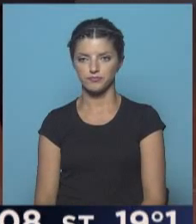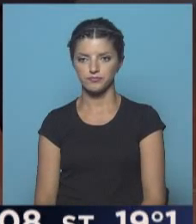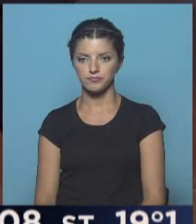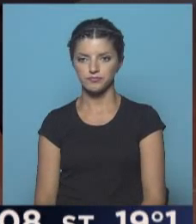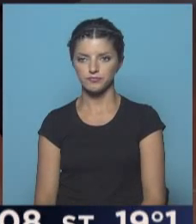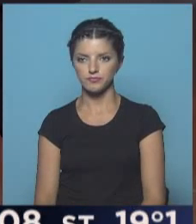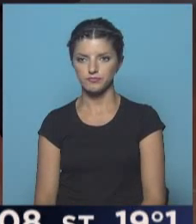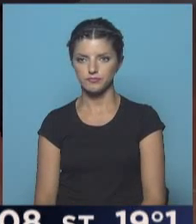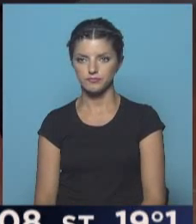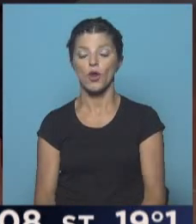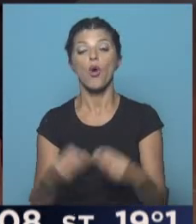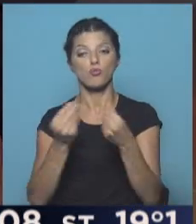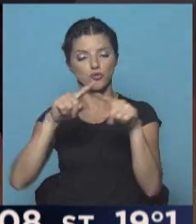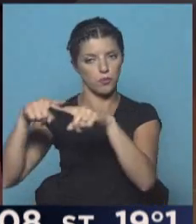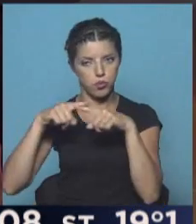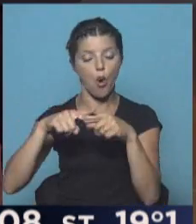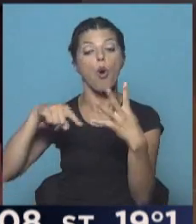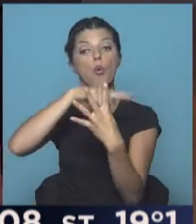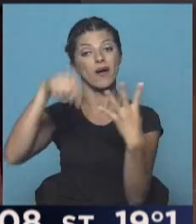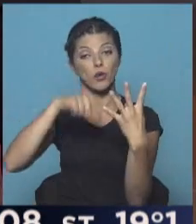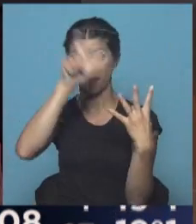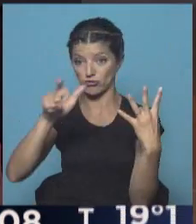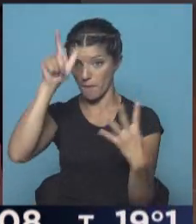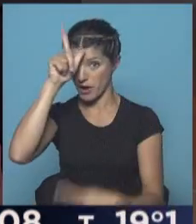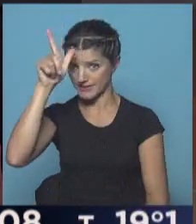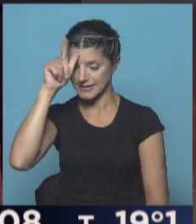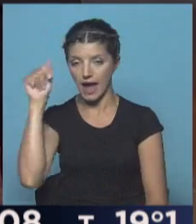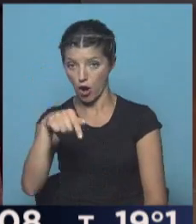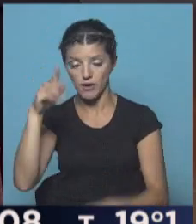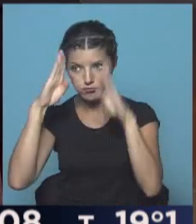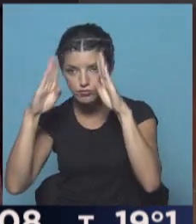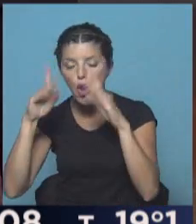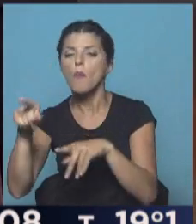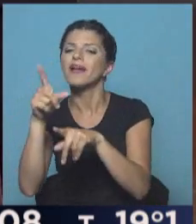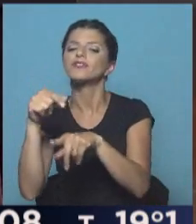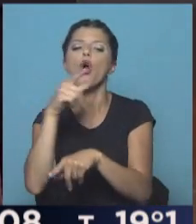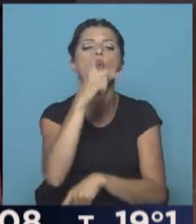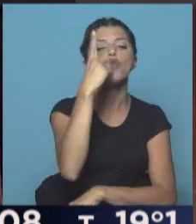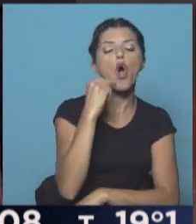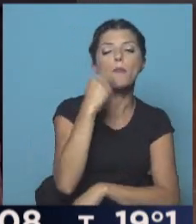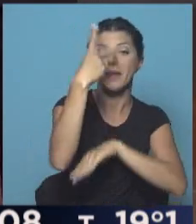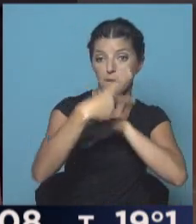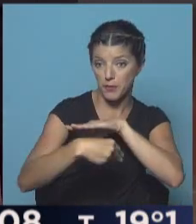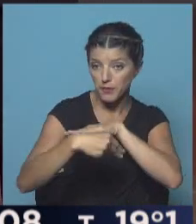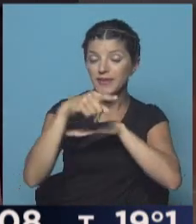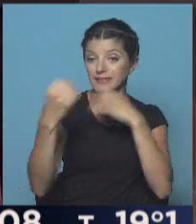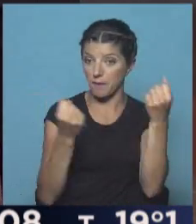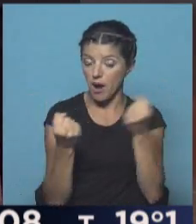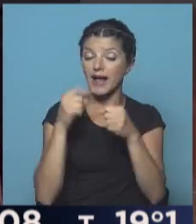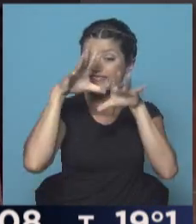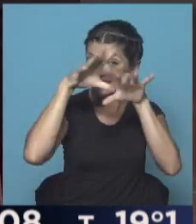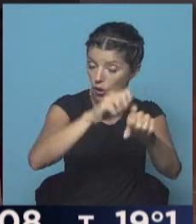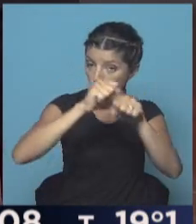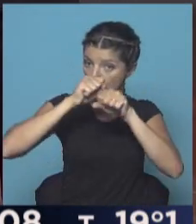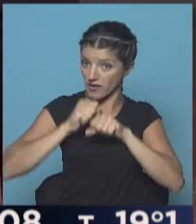Hay una fuerte polémica con cuatro policías que han quedado en la mira por la muerte de un taxista que estaba secuestrado. Y el juez Rafecas